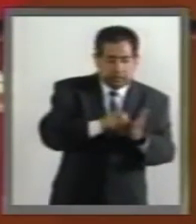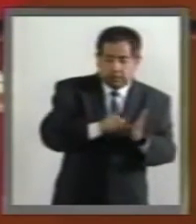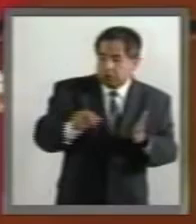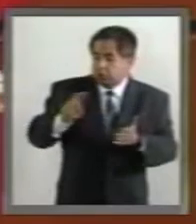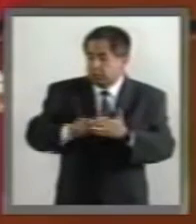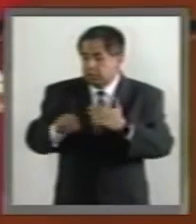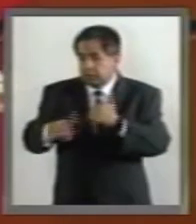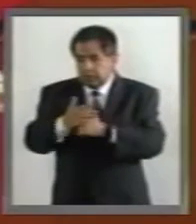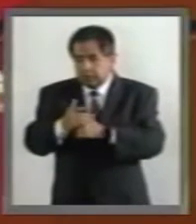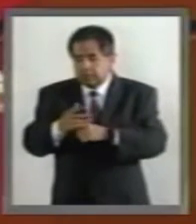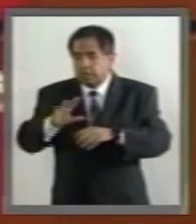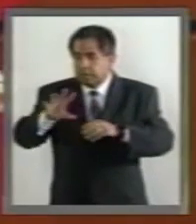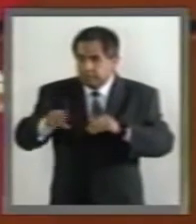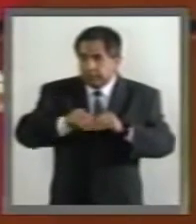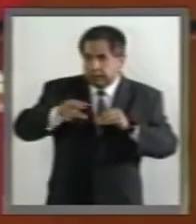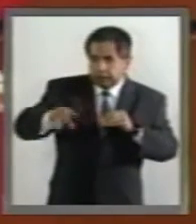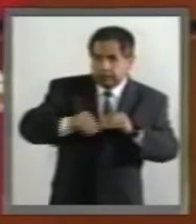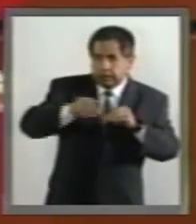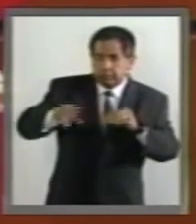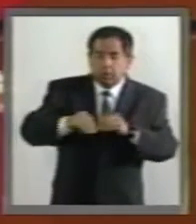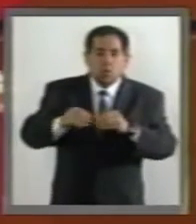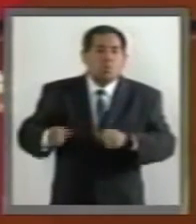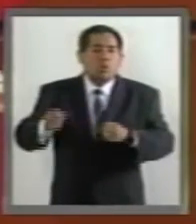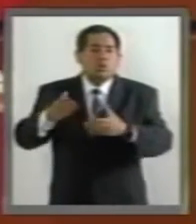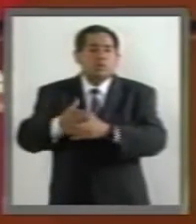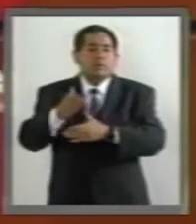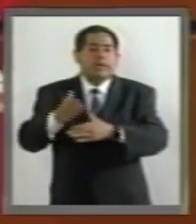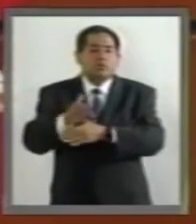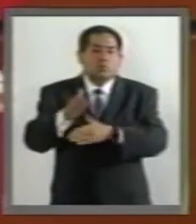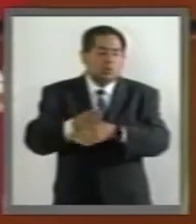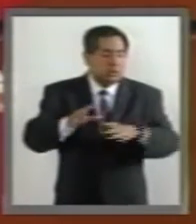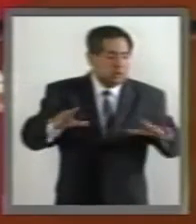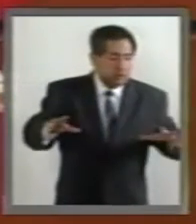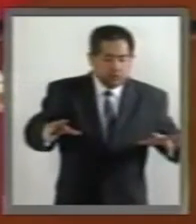2015, el resultado es que en 15 años